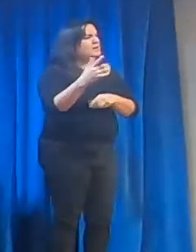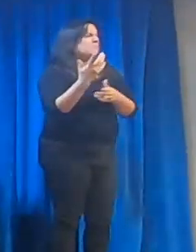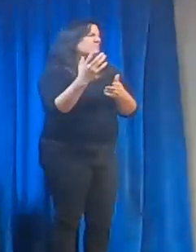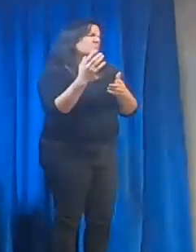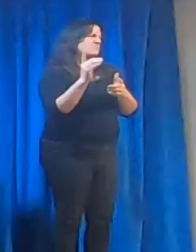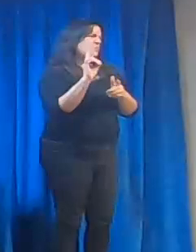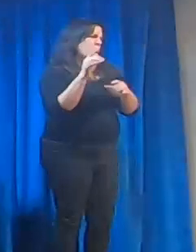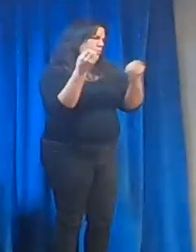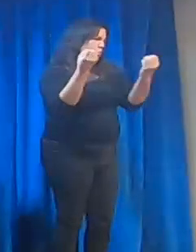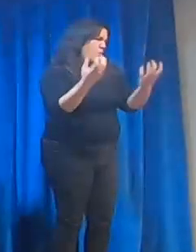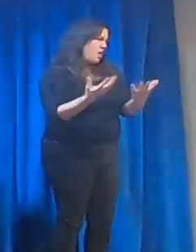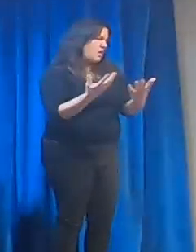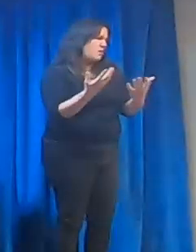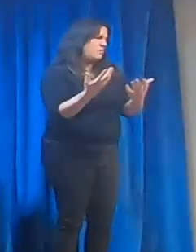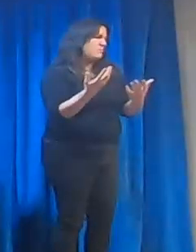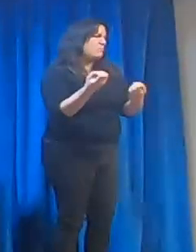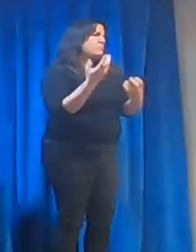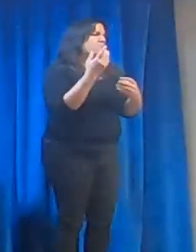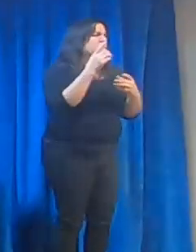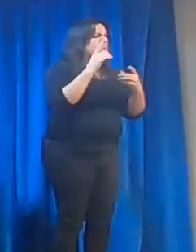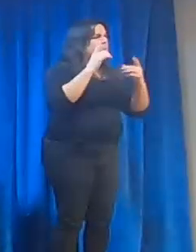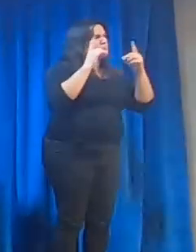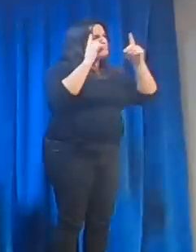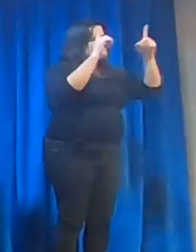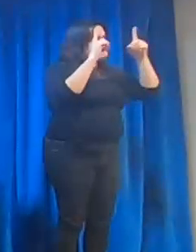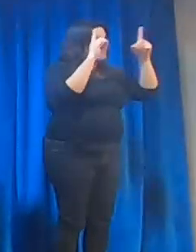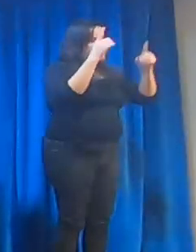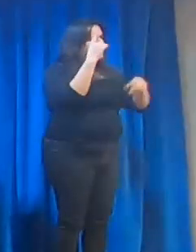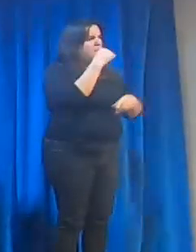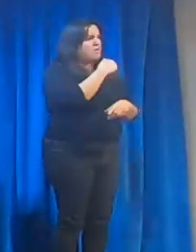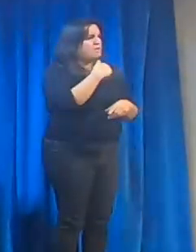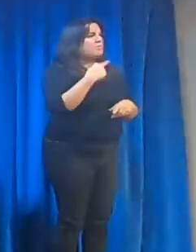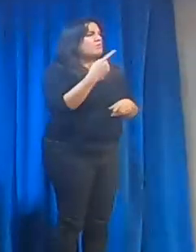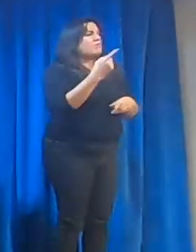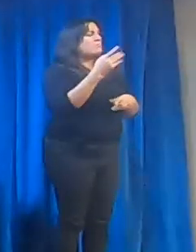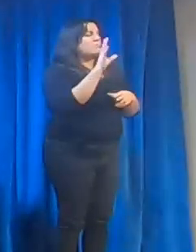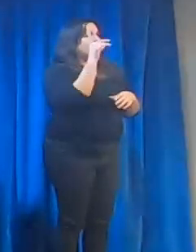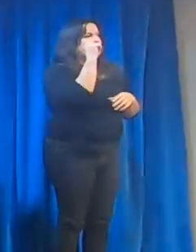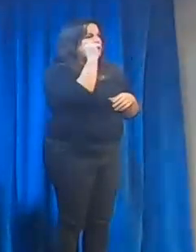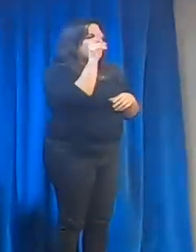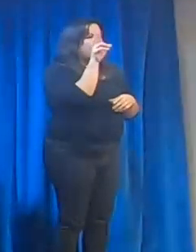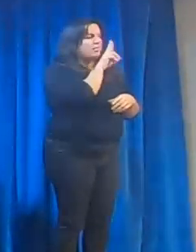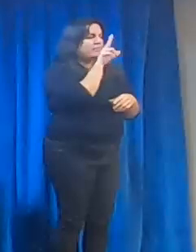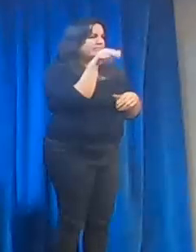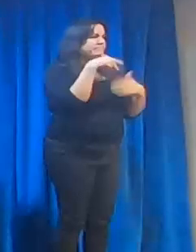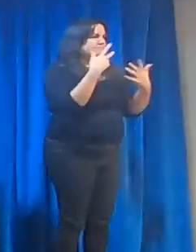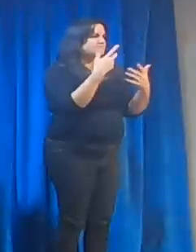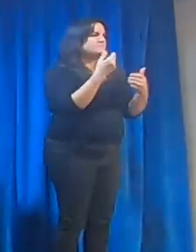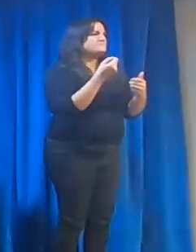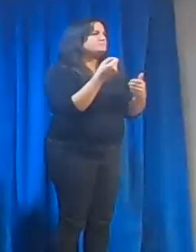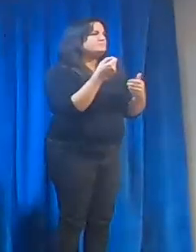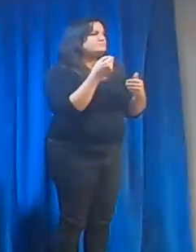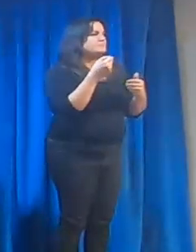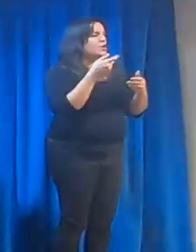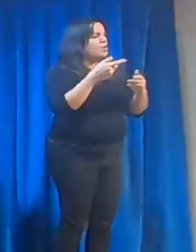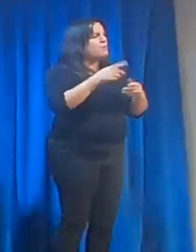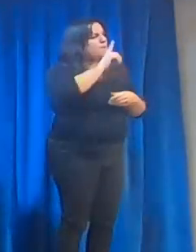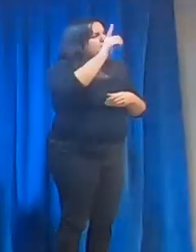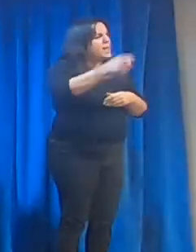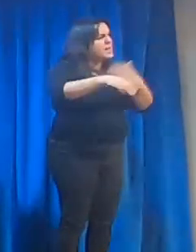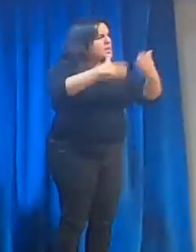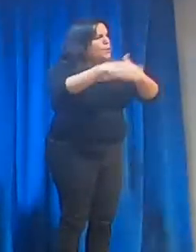bueno que la maestra, el profesor, ordenaran juegos muy pautados en el recreo, porque lo que se buscaría